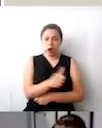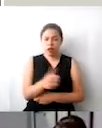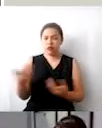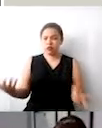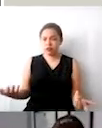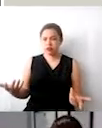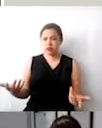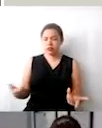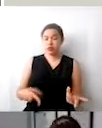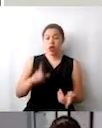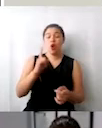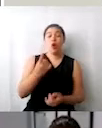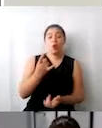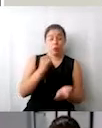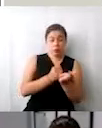retención y en otro no?